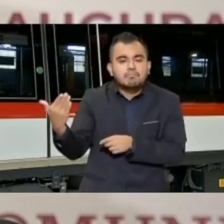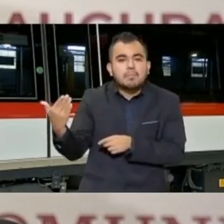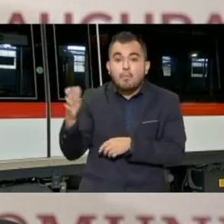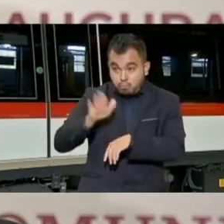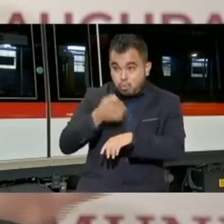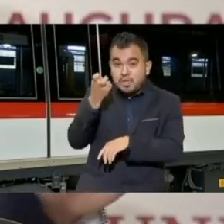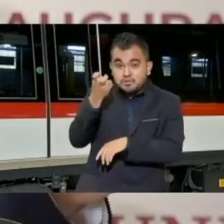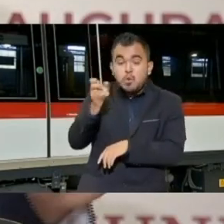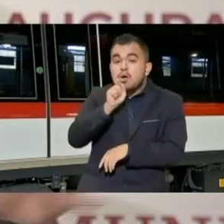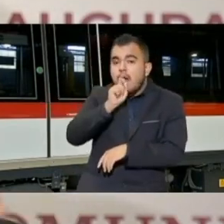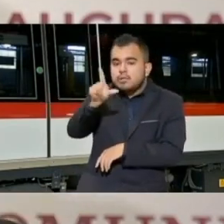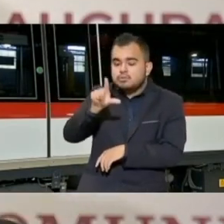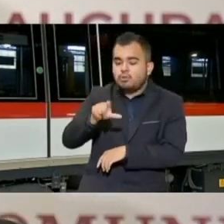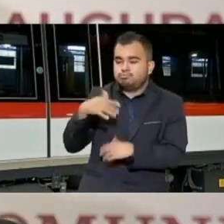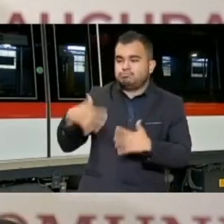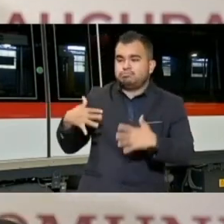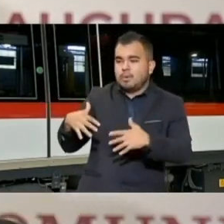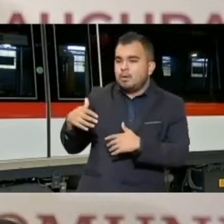apoyo, sin